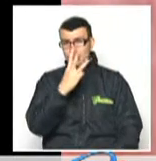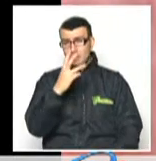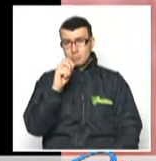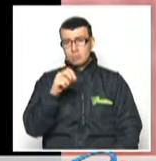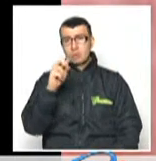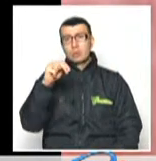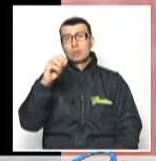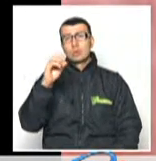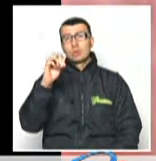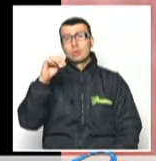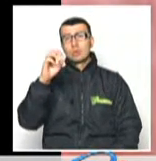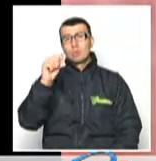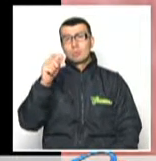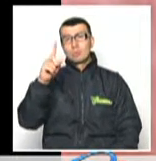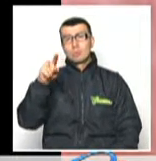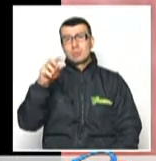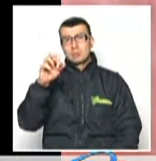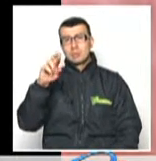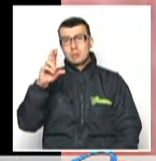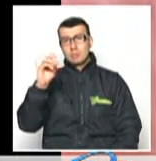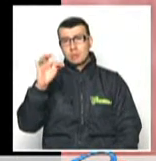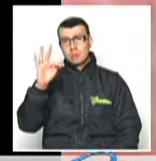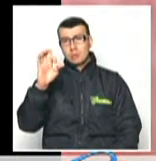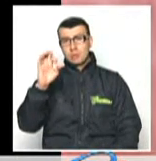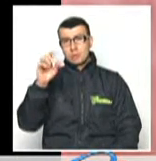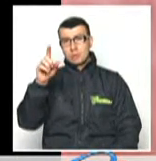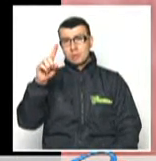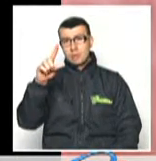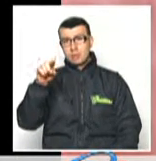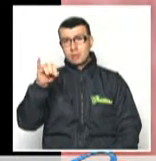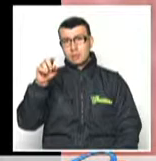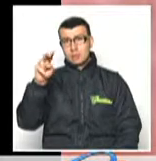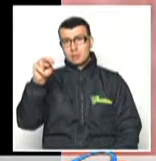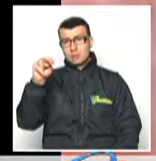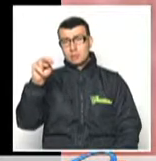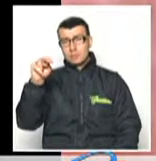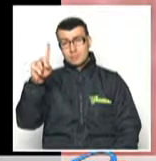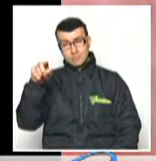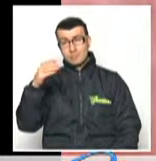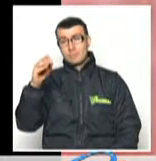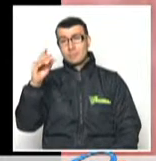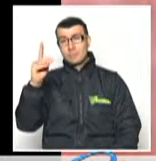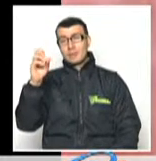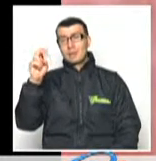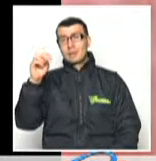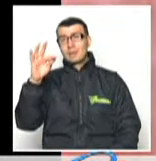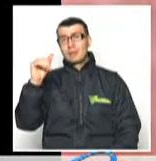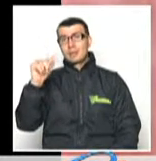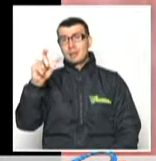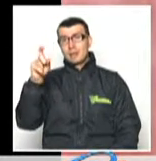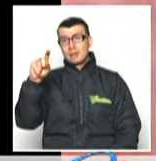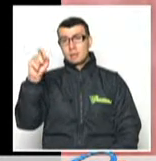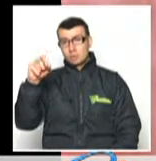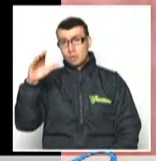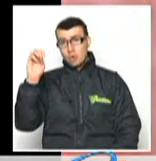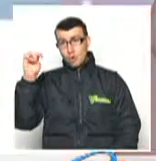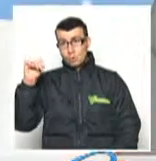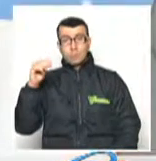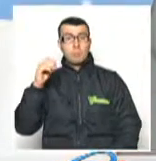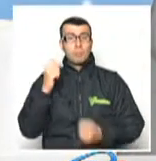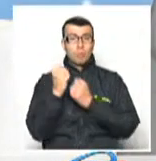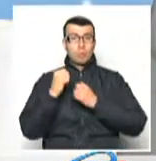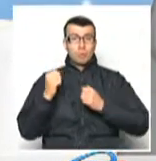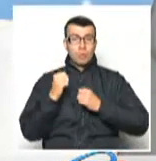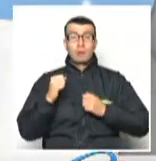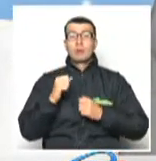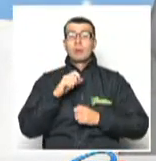www.nomasprótesisdentales.com. Ahí van a encontrar a todos a los cirujanos que pertenecen a este grupo. Tenemos personas en Bogotá, Bucaramanga, Cali,